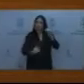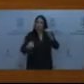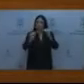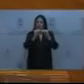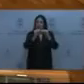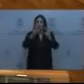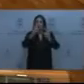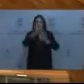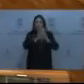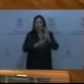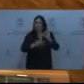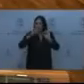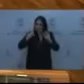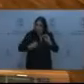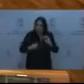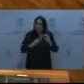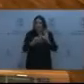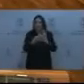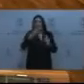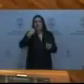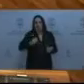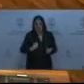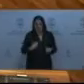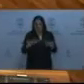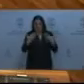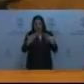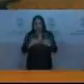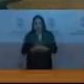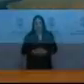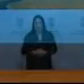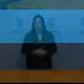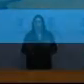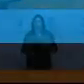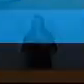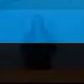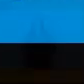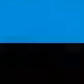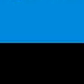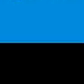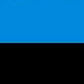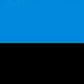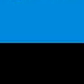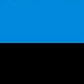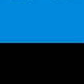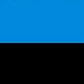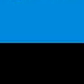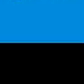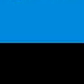Muchas gracias. Gracias, señor González Medina. Para contestar a la